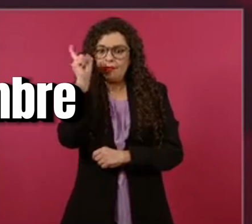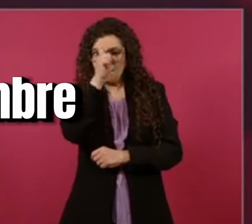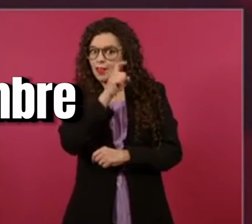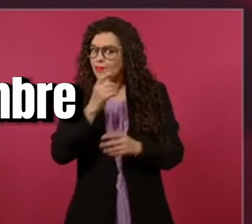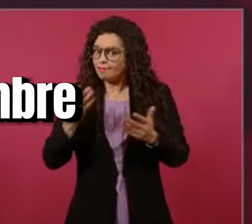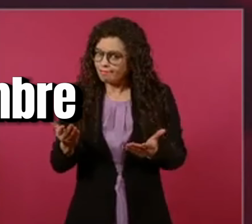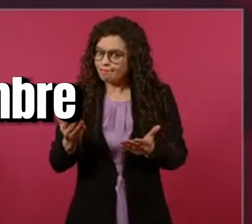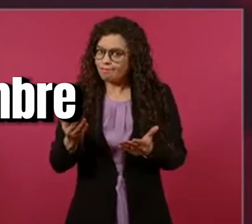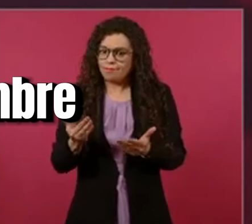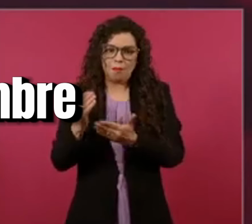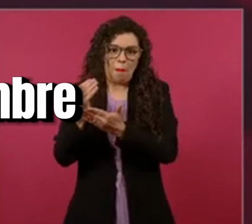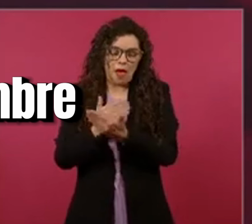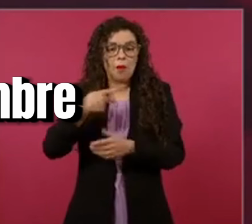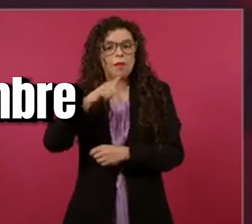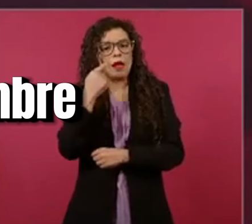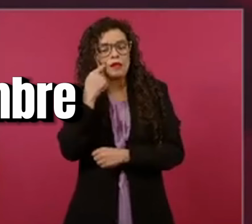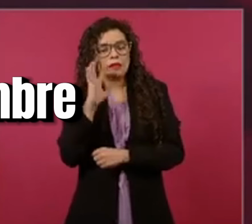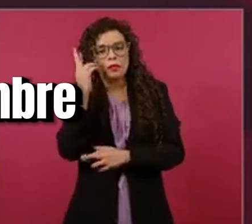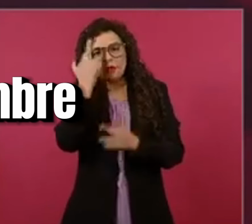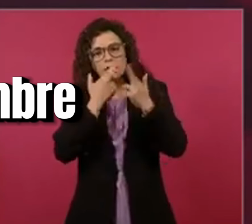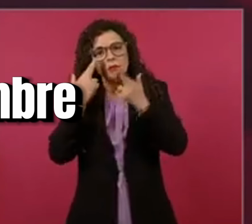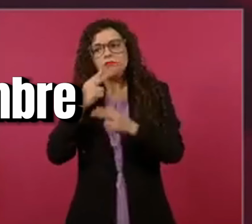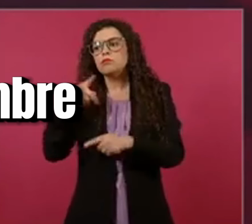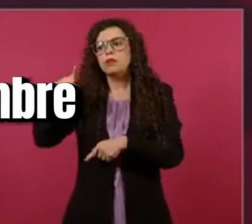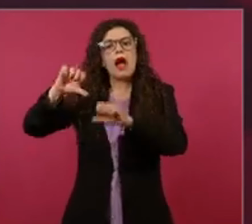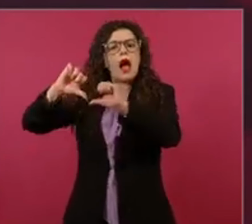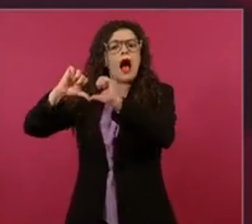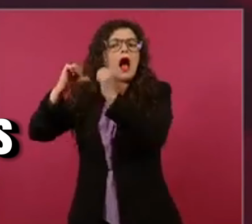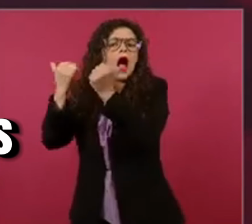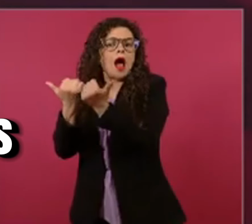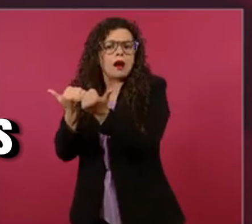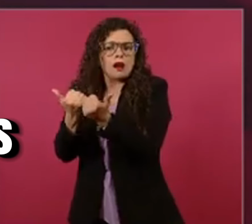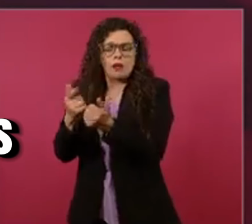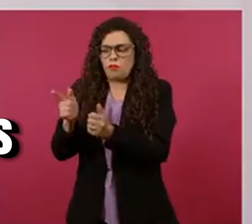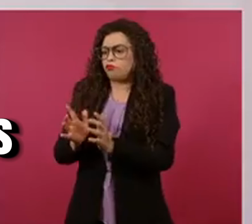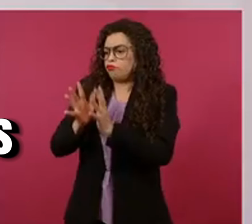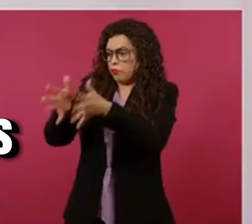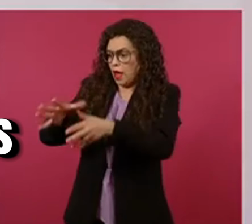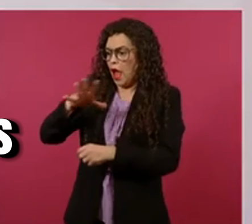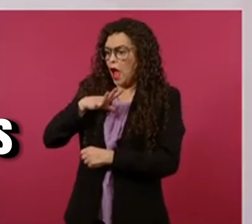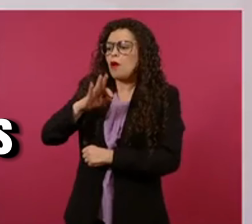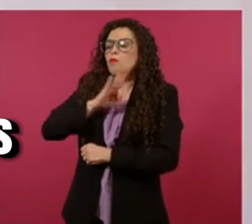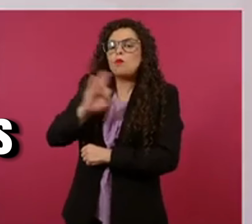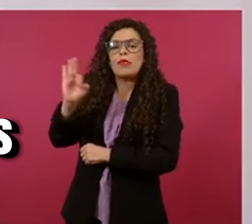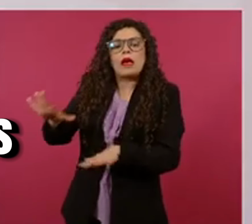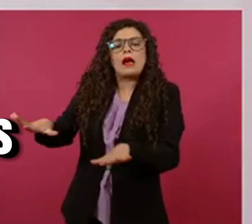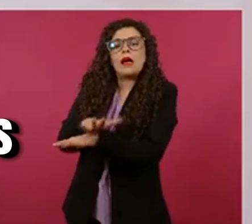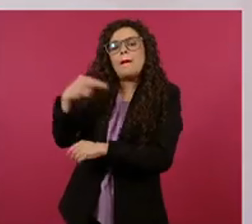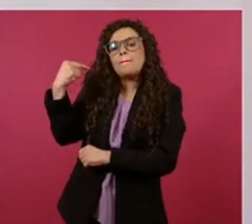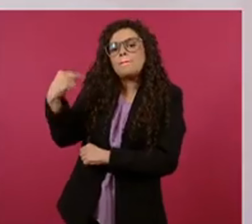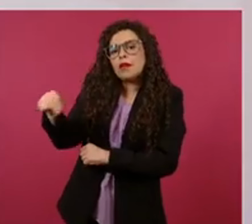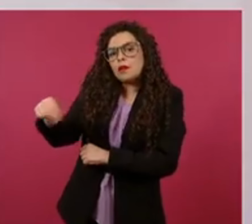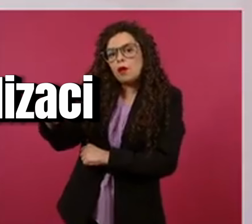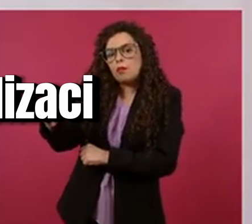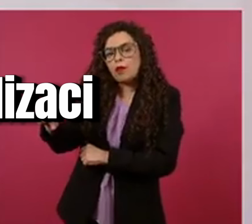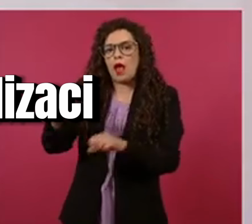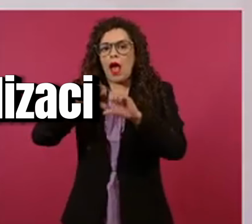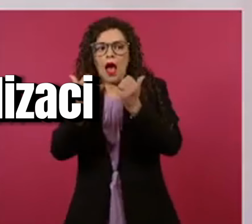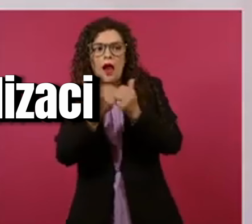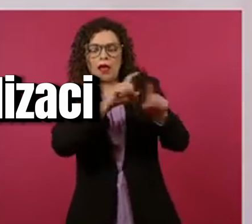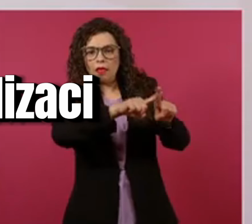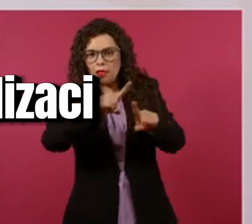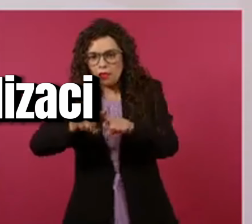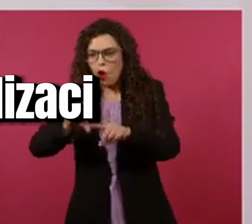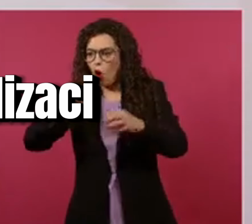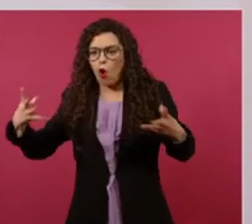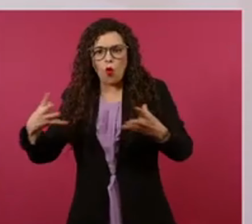Y si hay algún área que cambie de nombre, que incorpore o distintas áreas y ponerlas juntas, como por ejemplo este